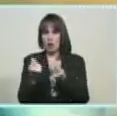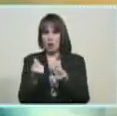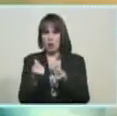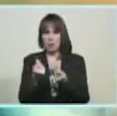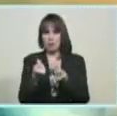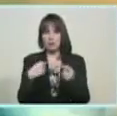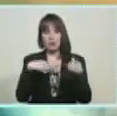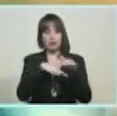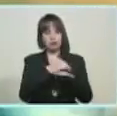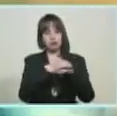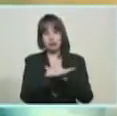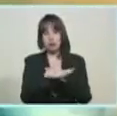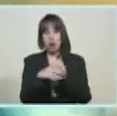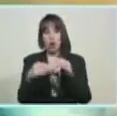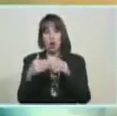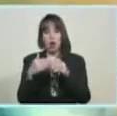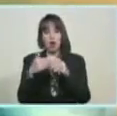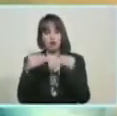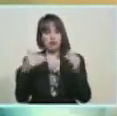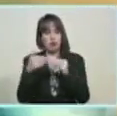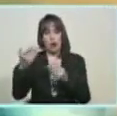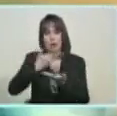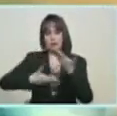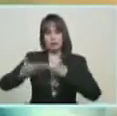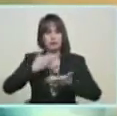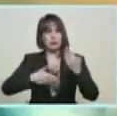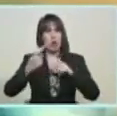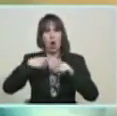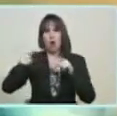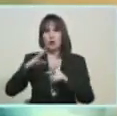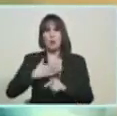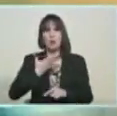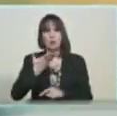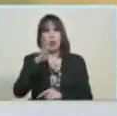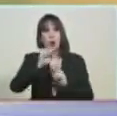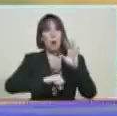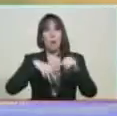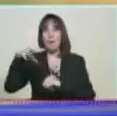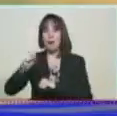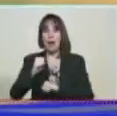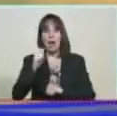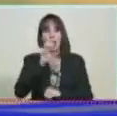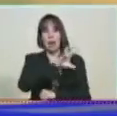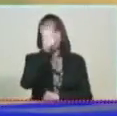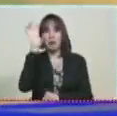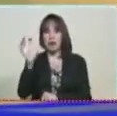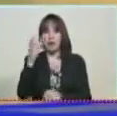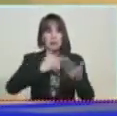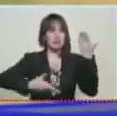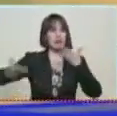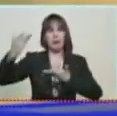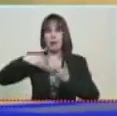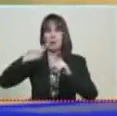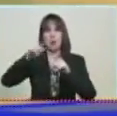cuenta y como divisa convertible para las compras del país, para el intercambio comercial del